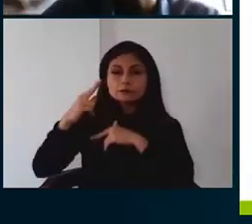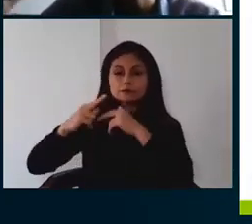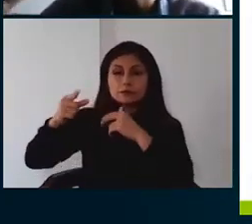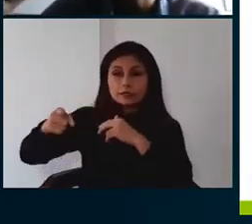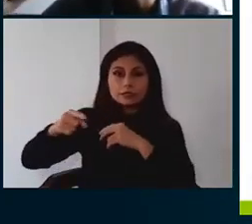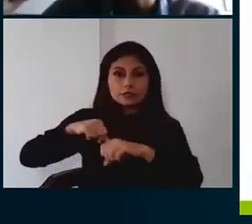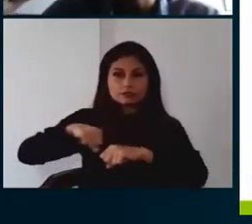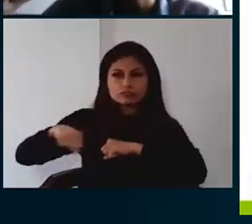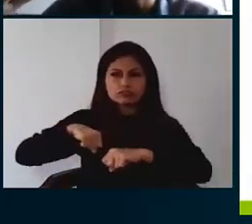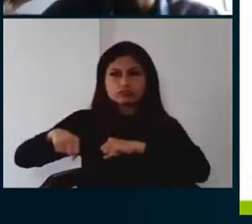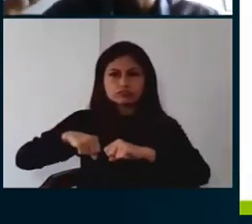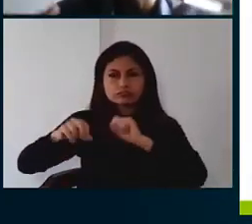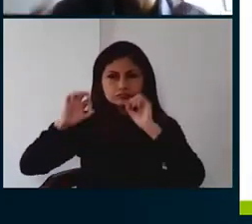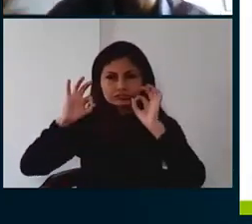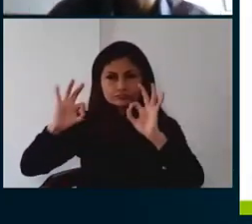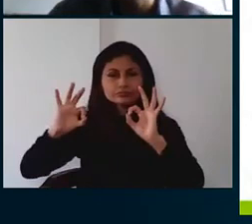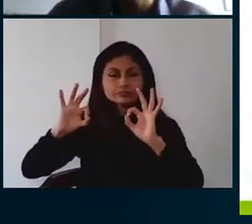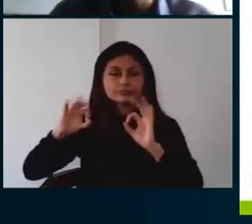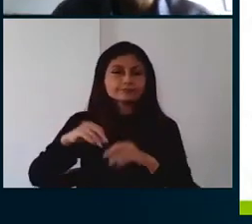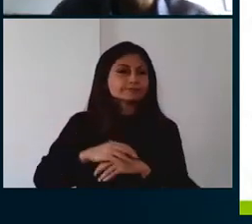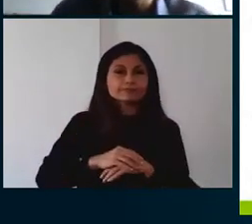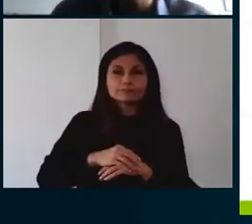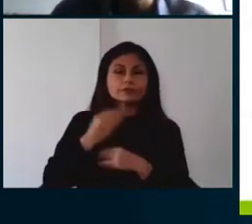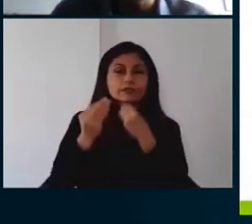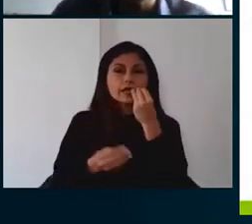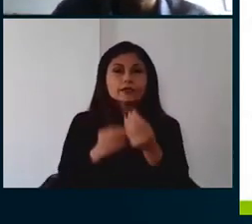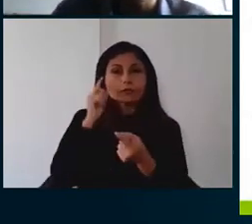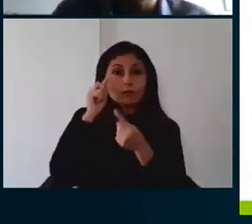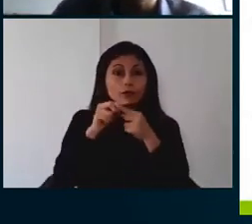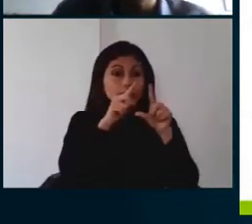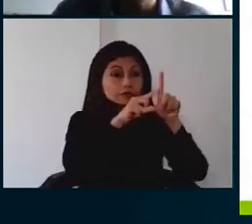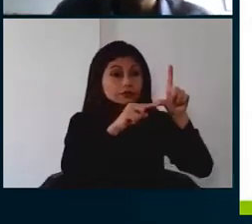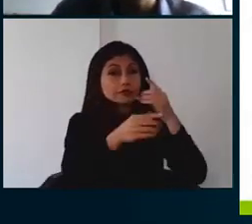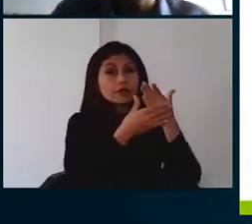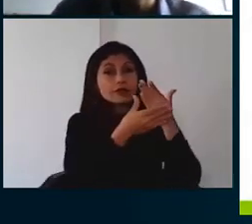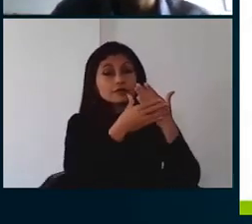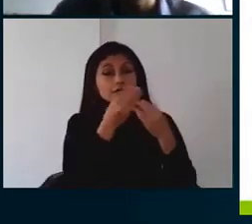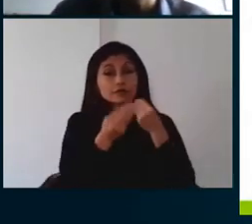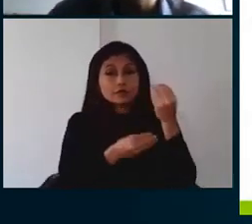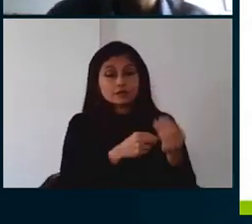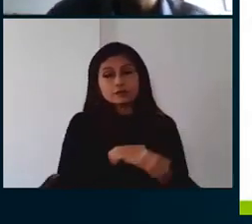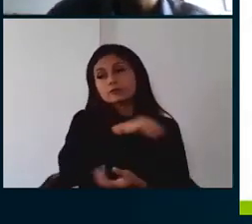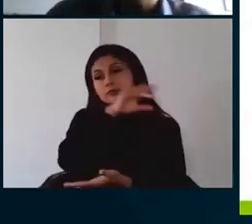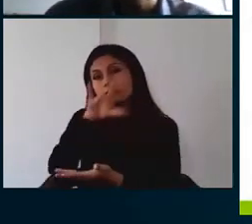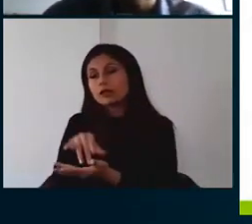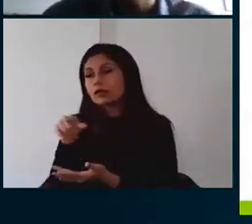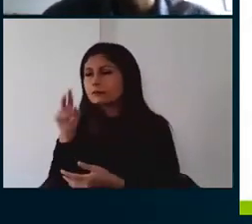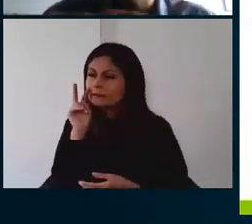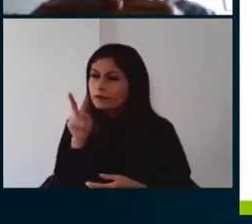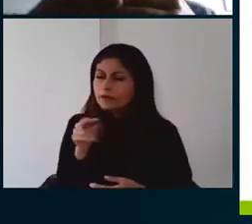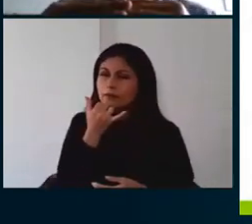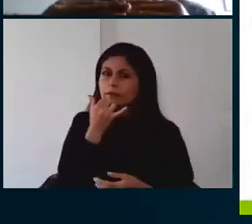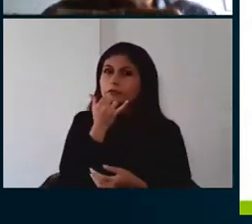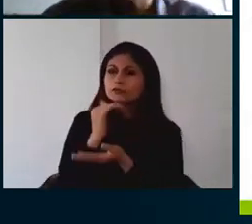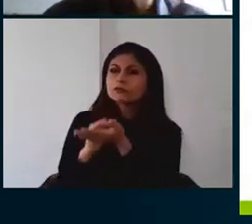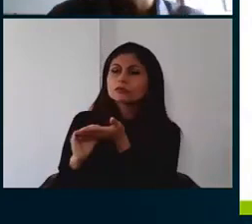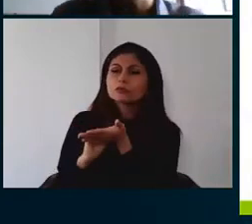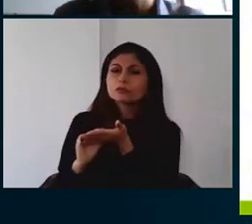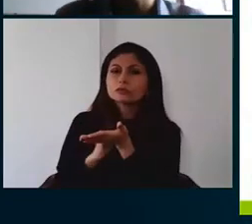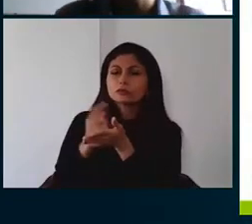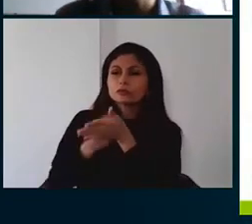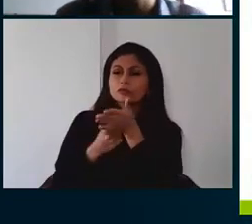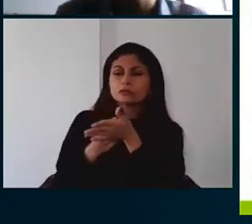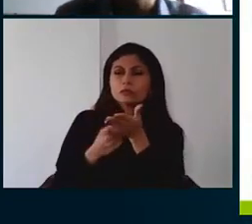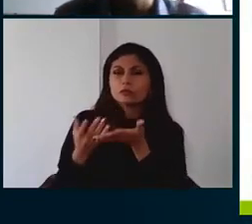eficiencia. ¿Y cuál es el propósito? Bueno, pues hacer modificaciones ya sean estructurales u operativas que me permitan uniformizar